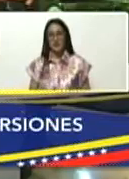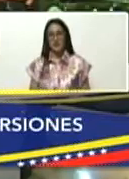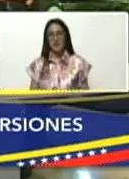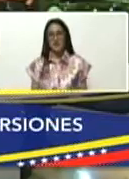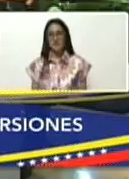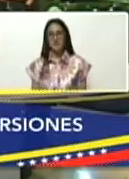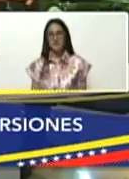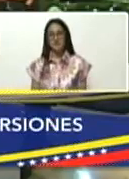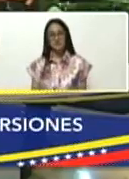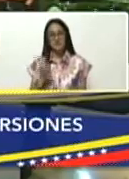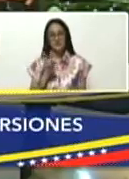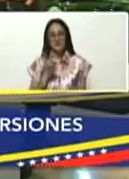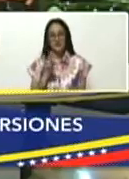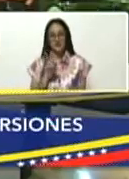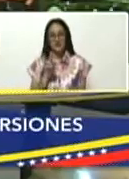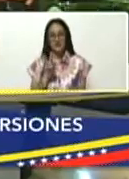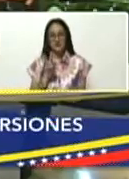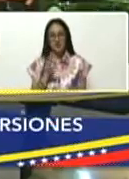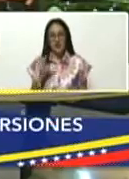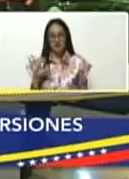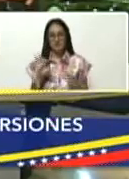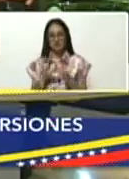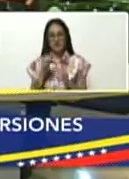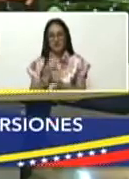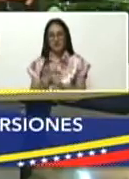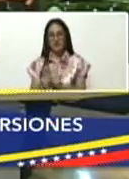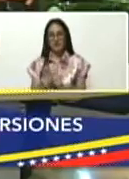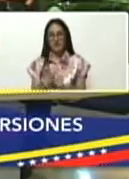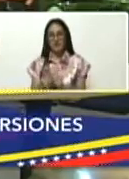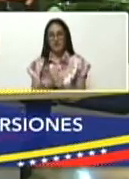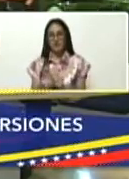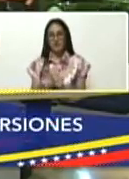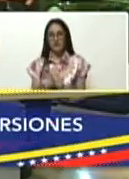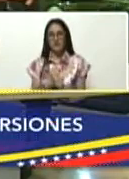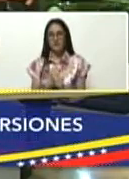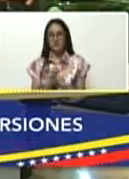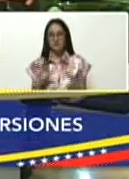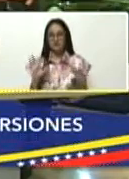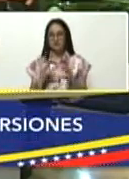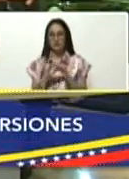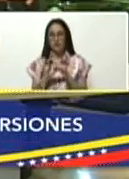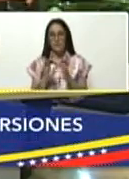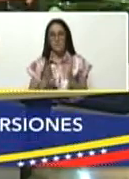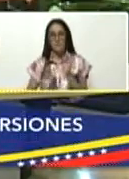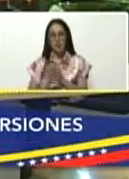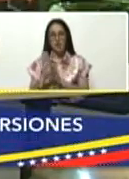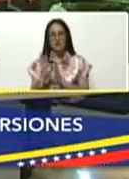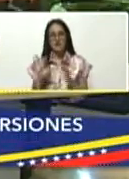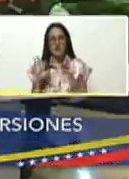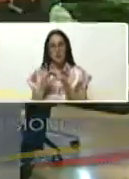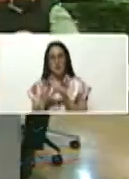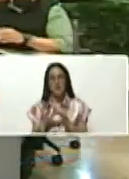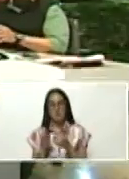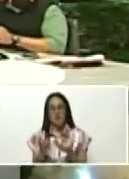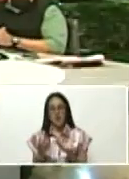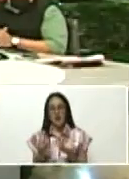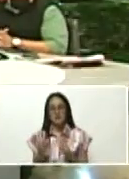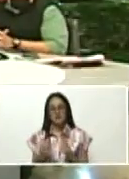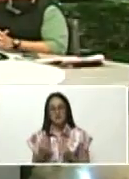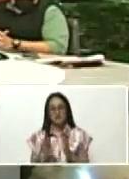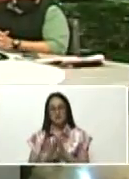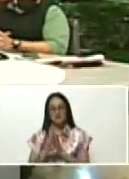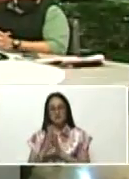La Venezuela que se une para el trabajo, que se une para el progreso, que se une para construir la